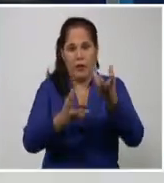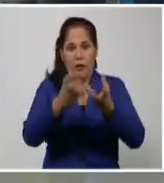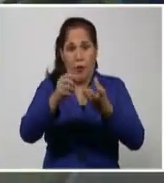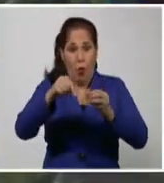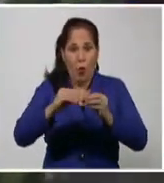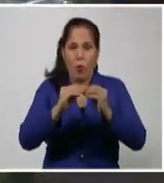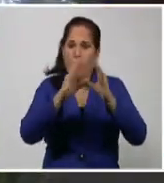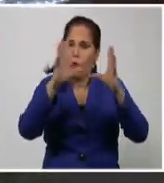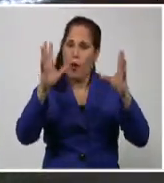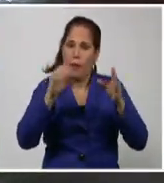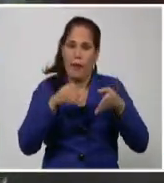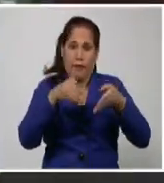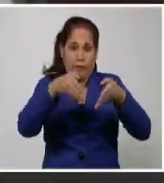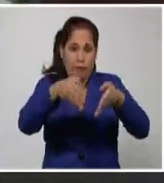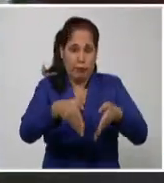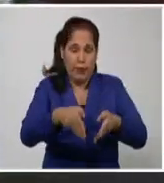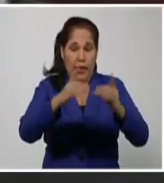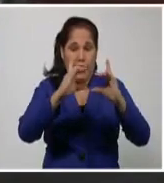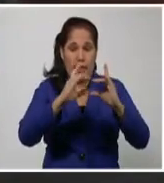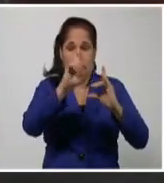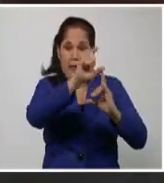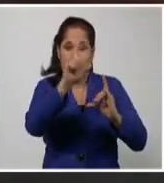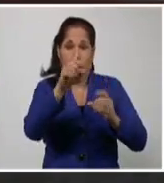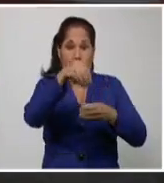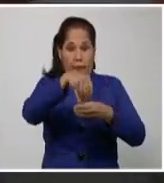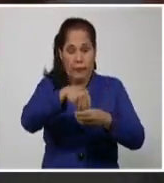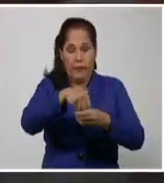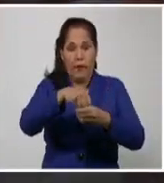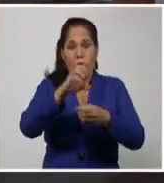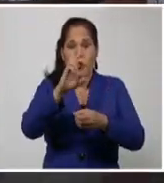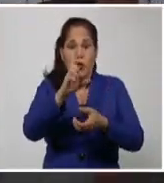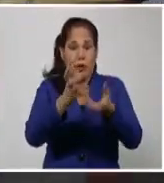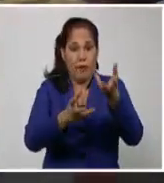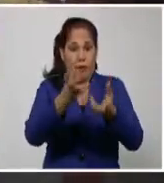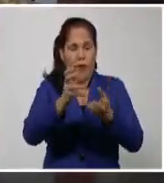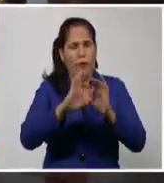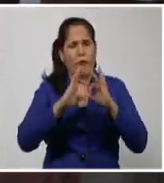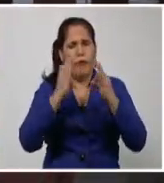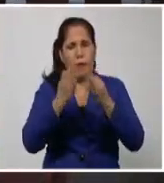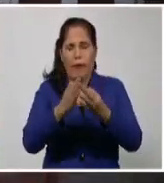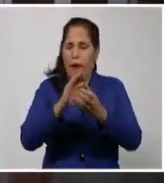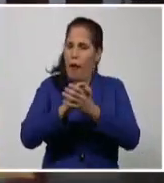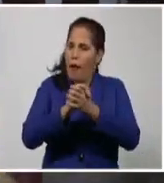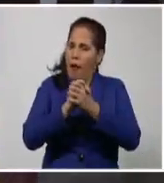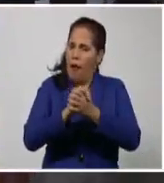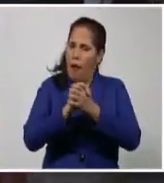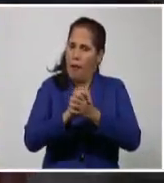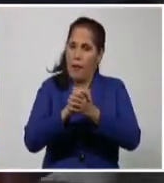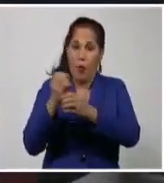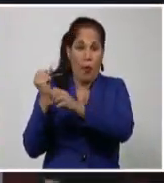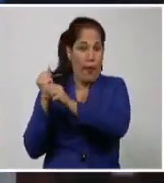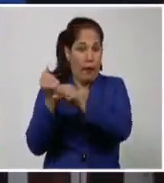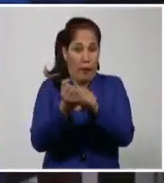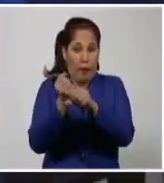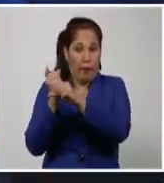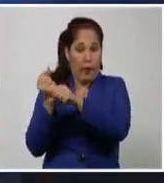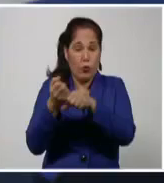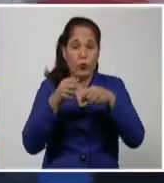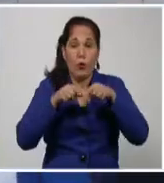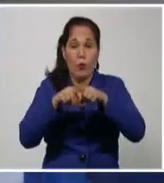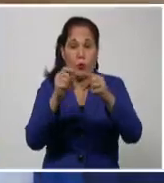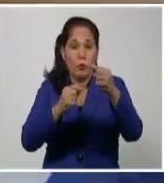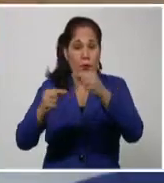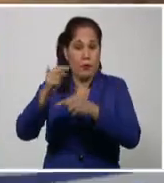se efectuó el sepelio en el cementerio Tomás Acea de esa ciudad, donde familiares, amigos y seguidores del béisbol, acompañados por las